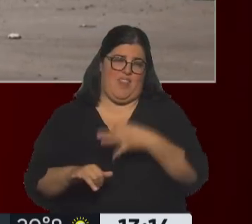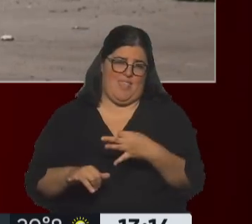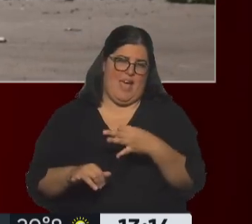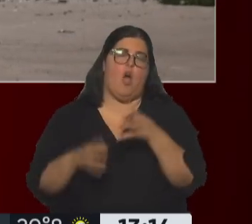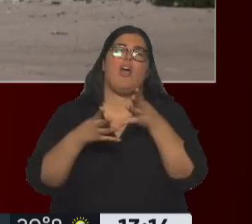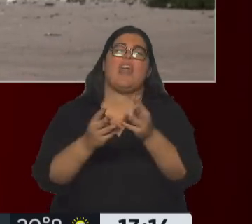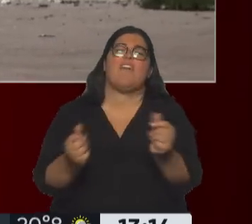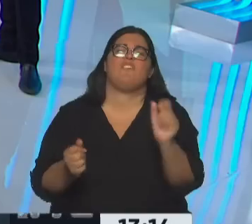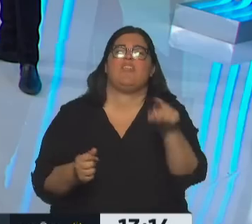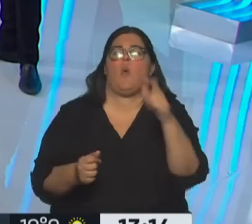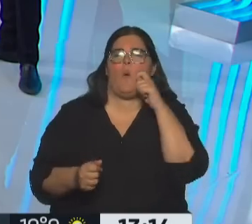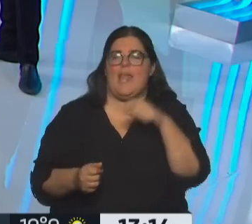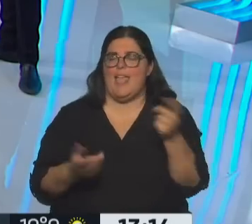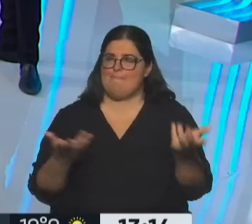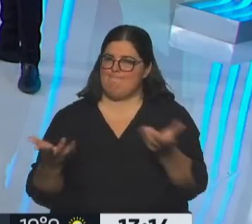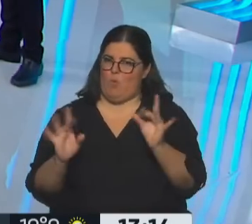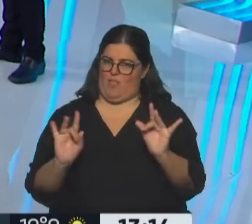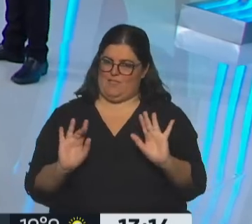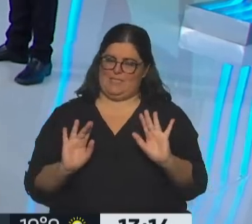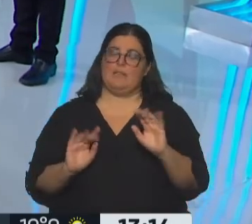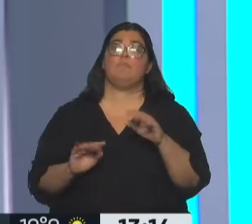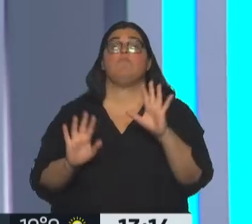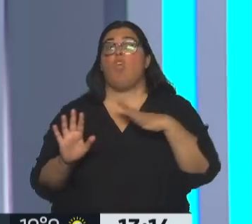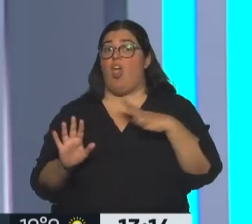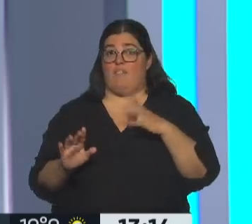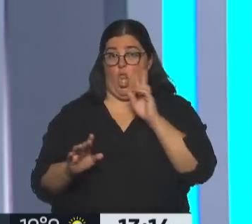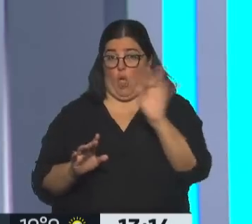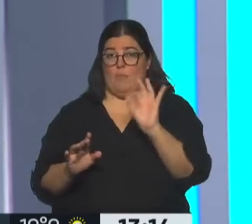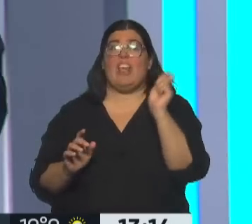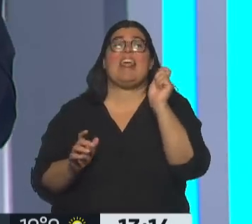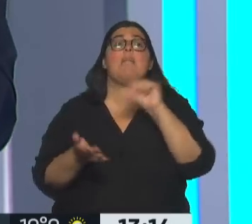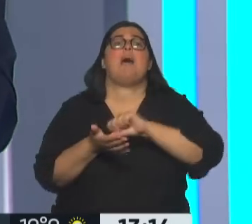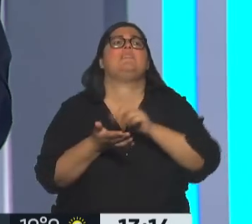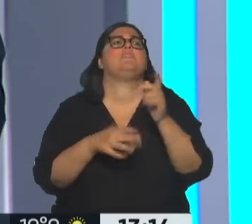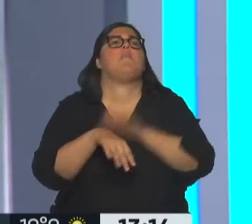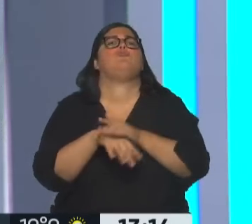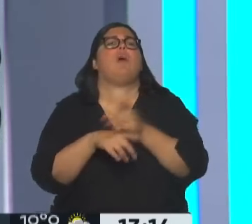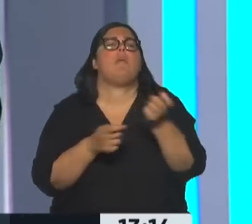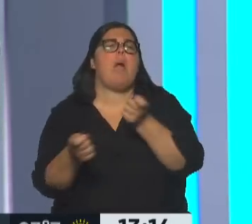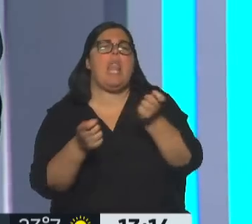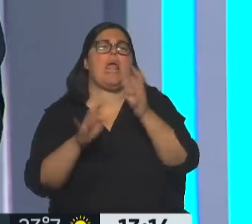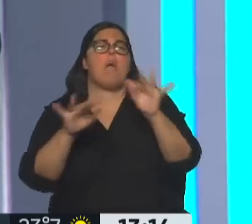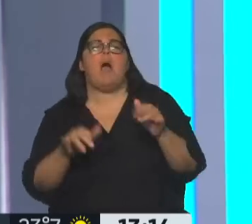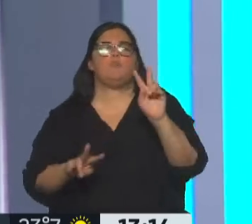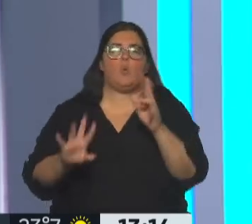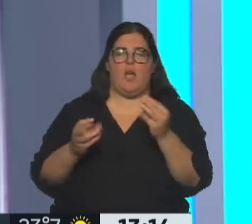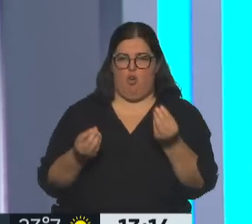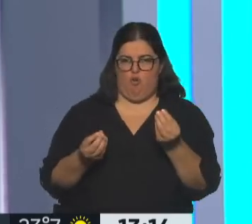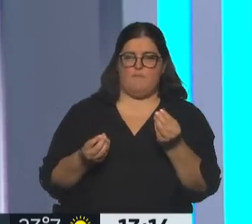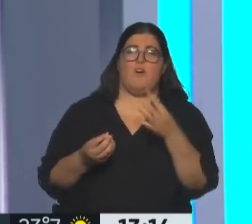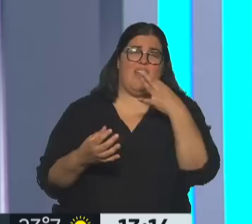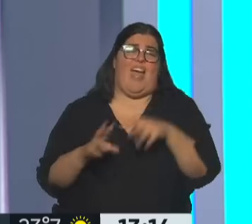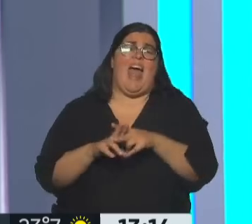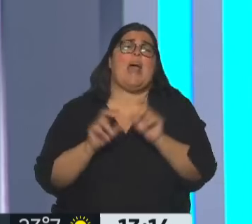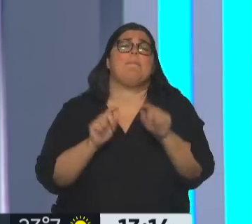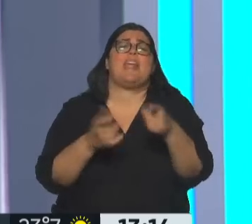guerra en Ucrania. Por ahora, ese país todavía no lo vimos, ¿no? Quien tiene posibilidades concretas, ¿no? Las herramientas concretas como